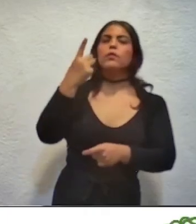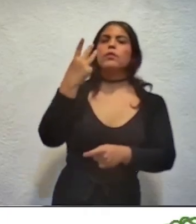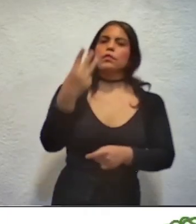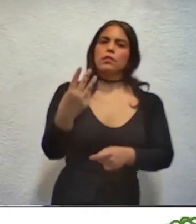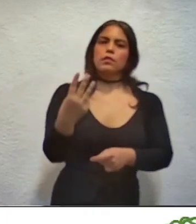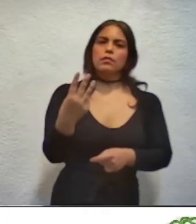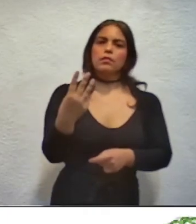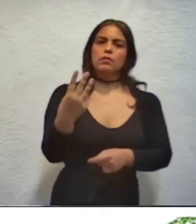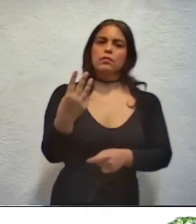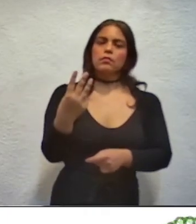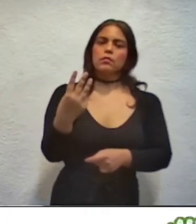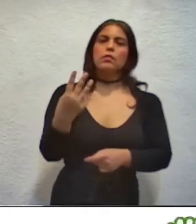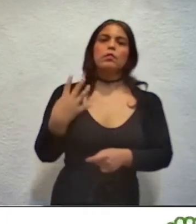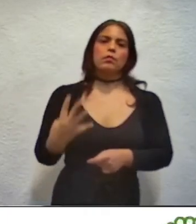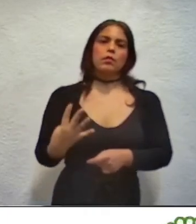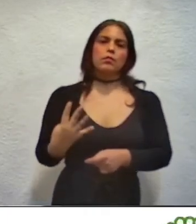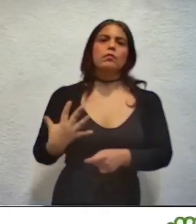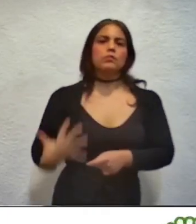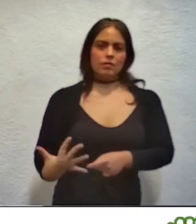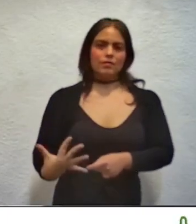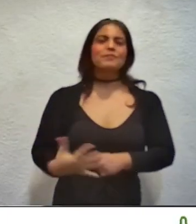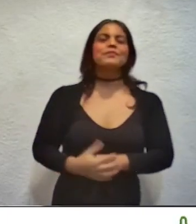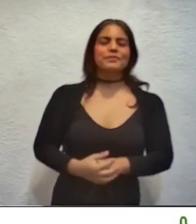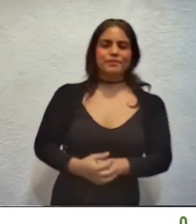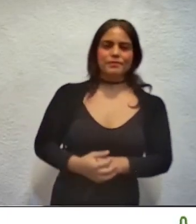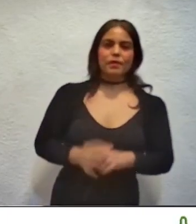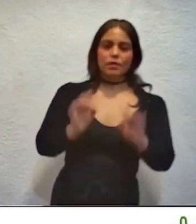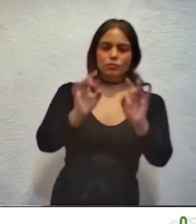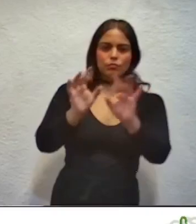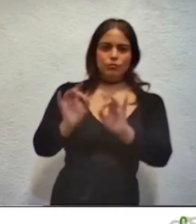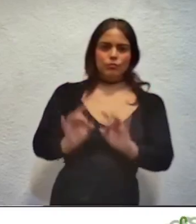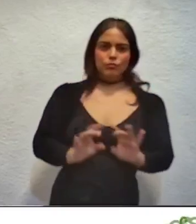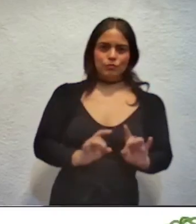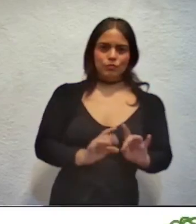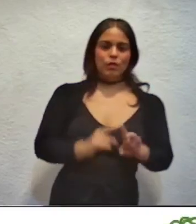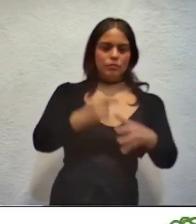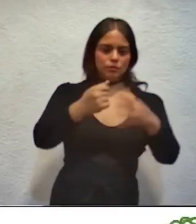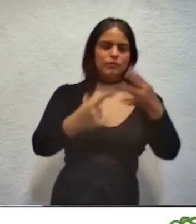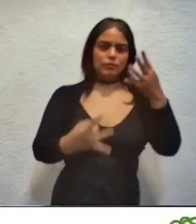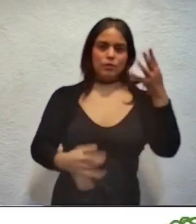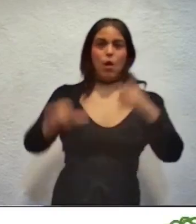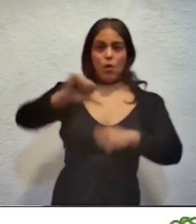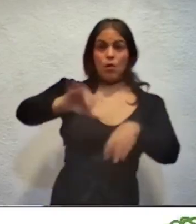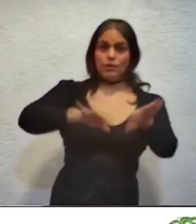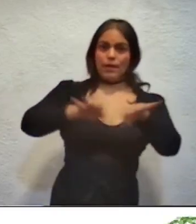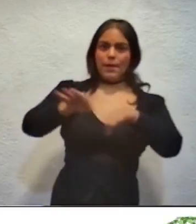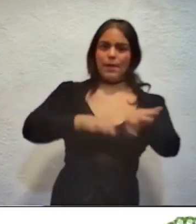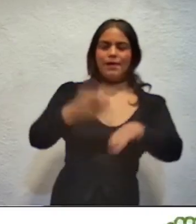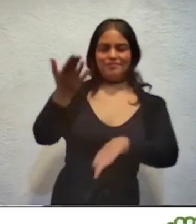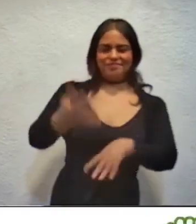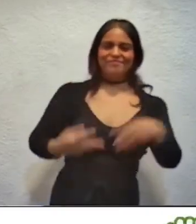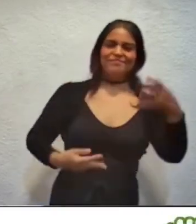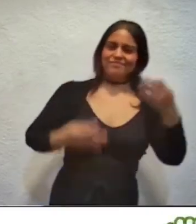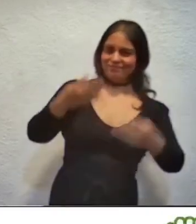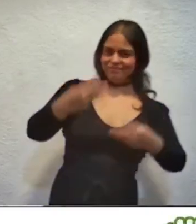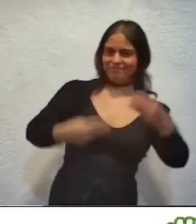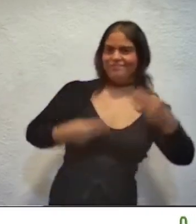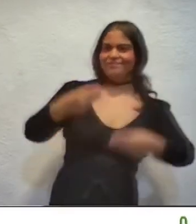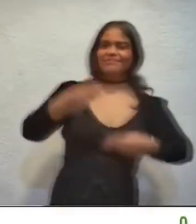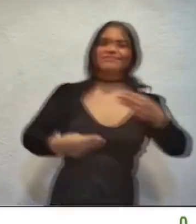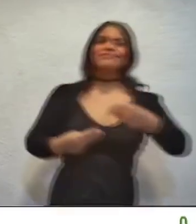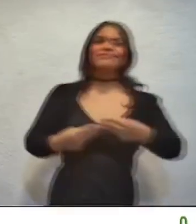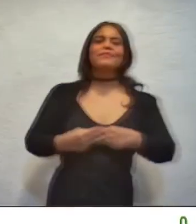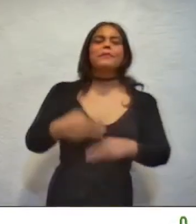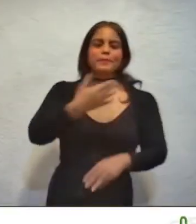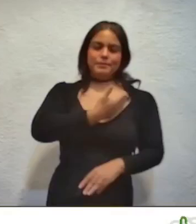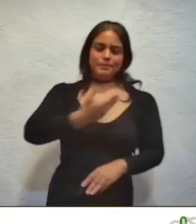3, 4 y 5. Son los asuntos a tratar, magistrada presidenta, magistrada, magistrados. Le agradezco, secretario